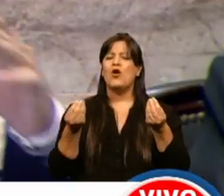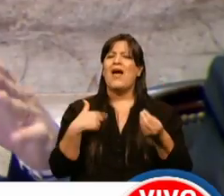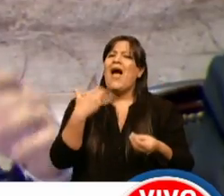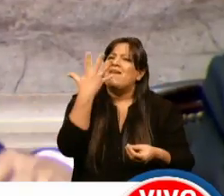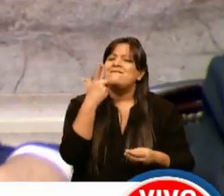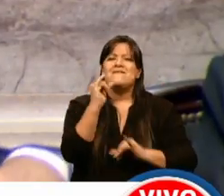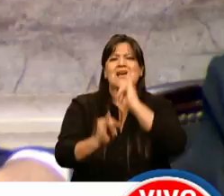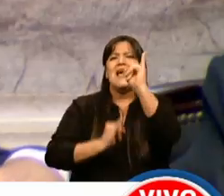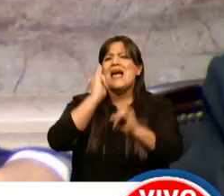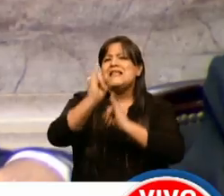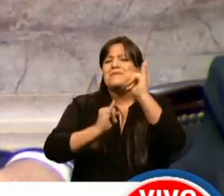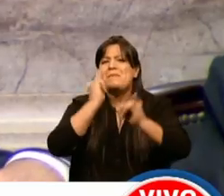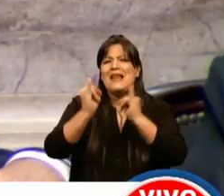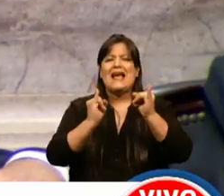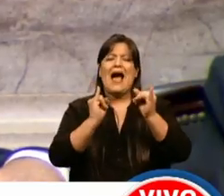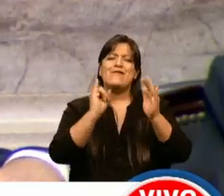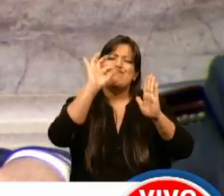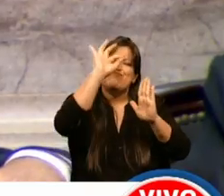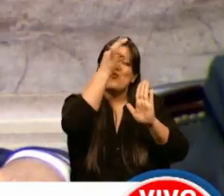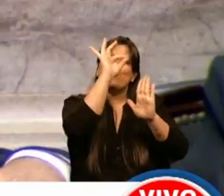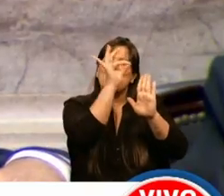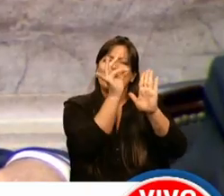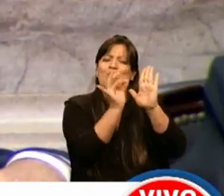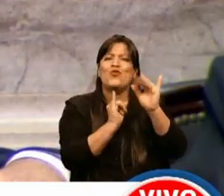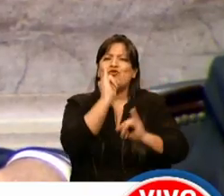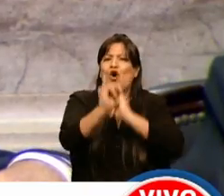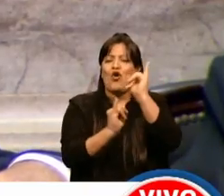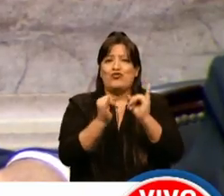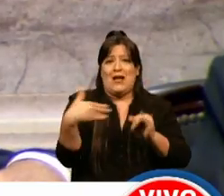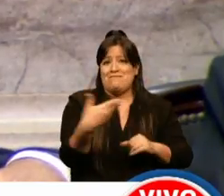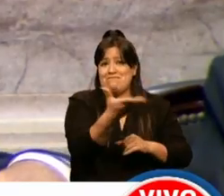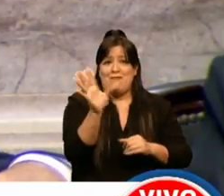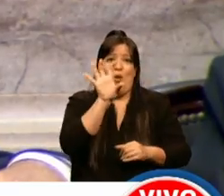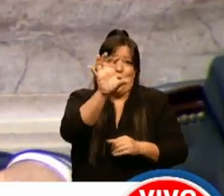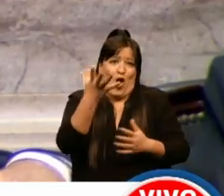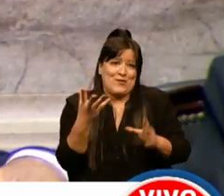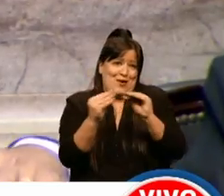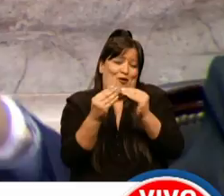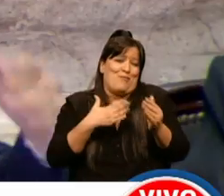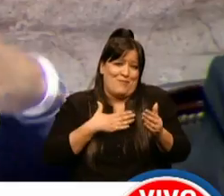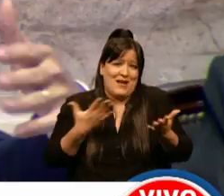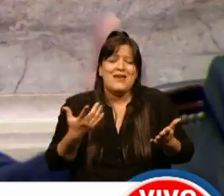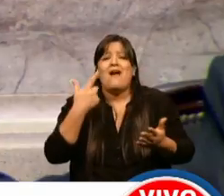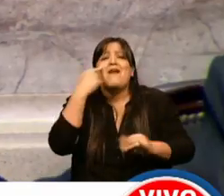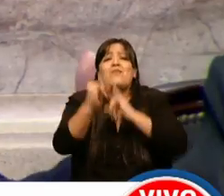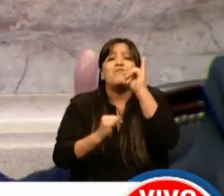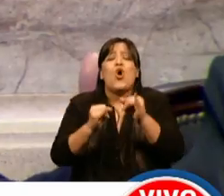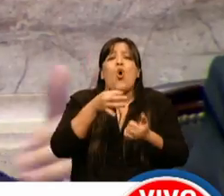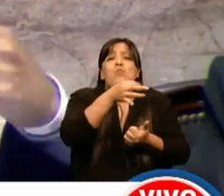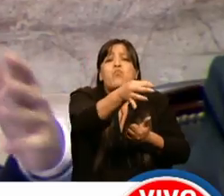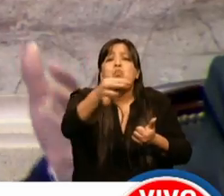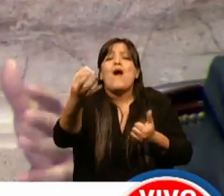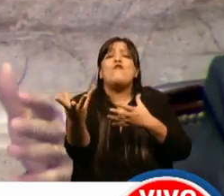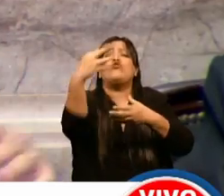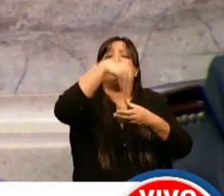gustaría explicar un poquitito y contar a mis comprovincianos y provincianas cuáles son las localidades que van a ingresar